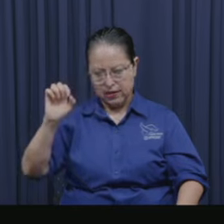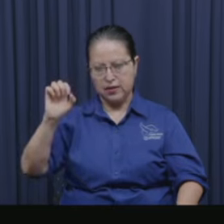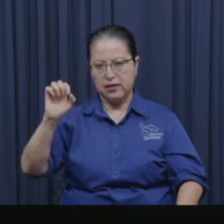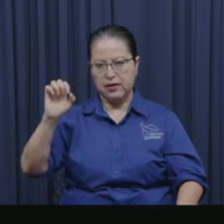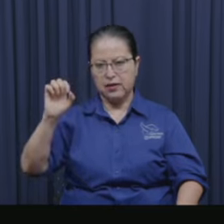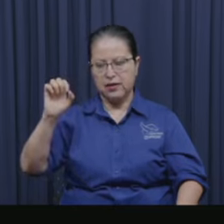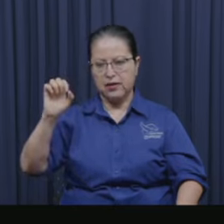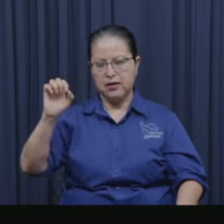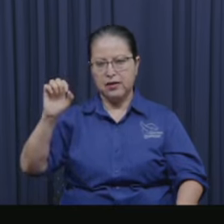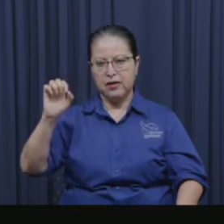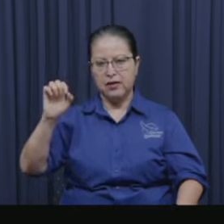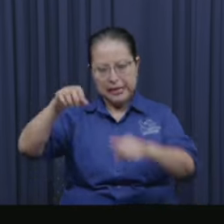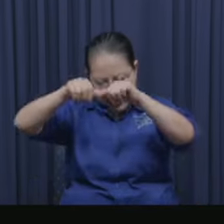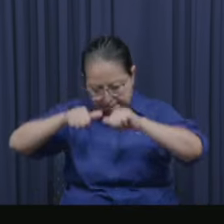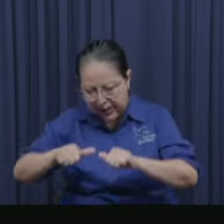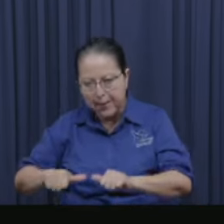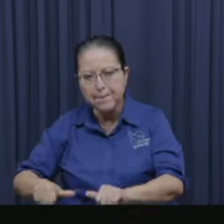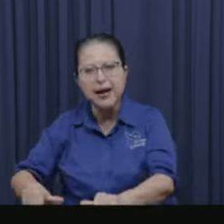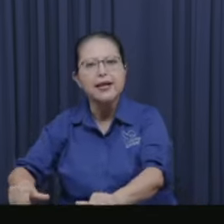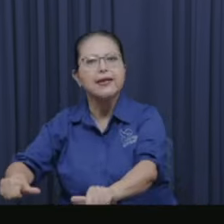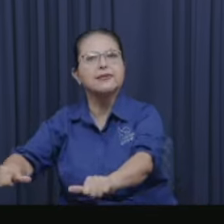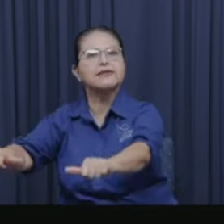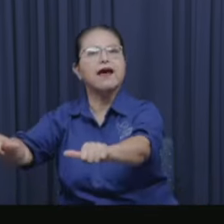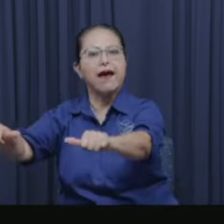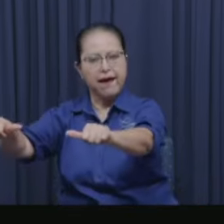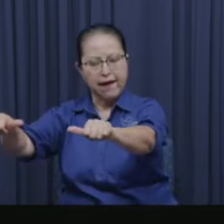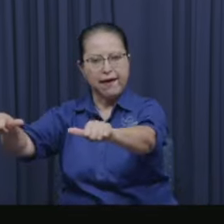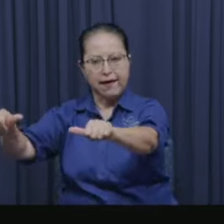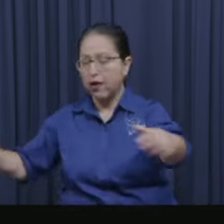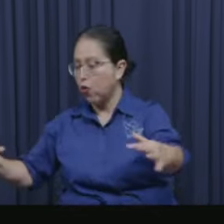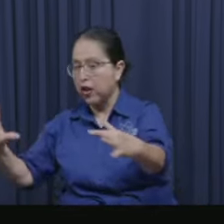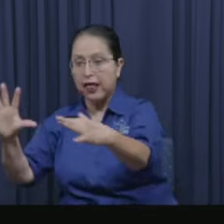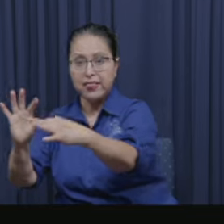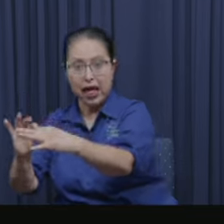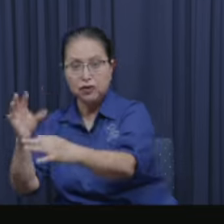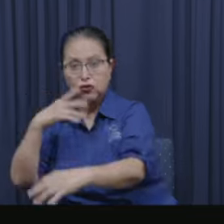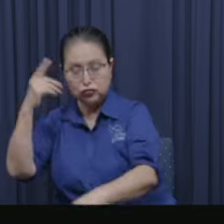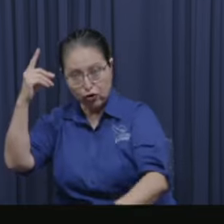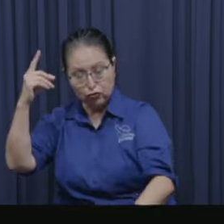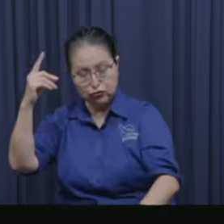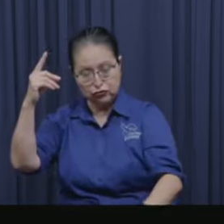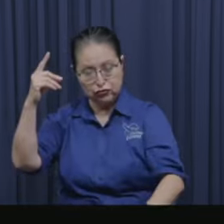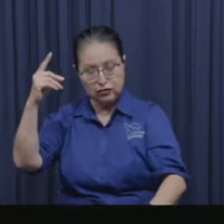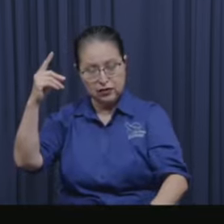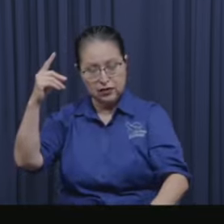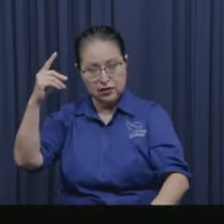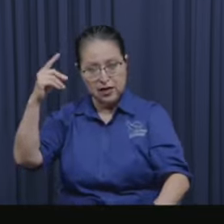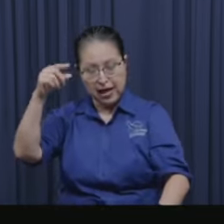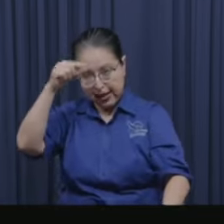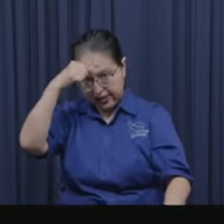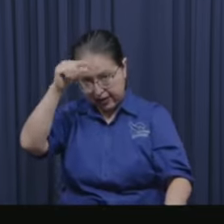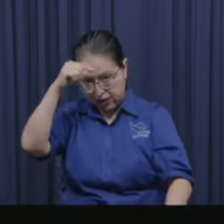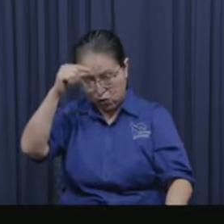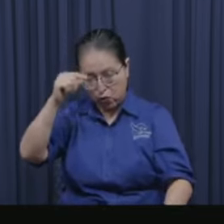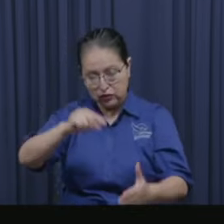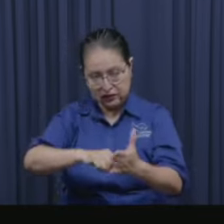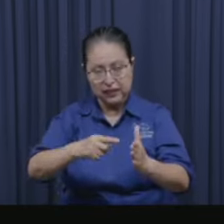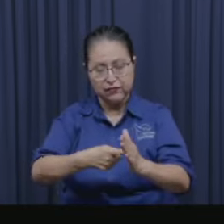vivientes que permanezcamos la palabra ahí griega es meno que quiere